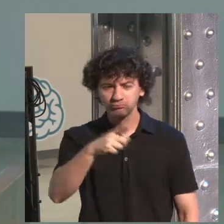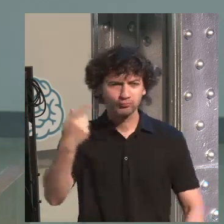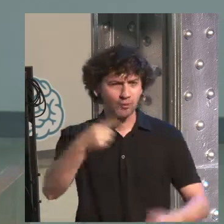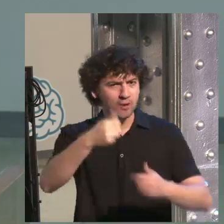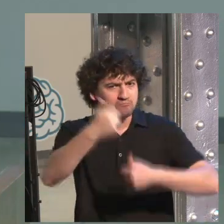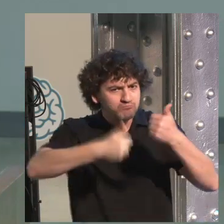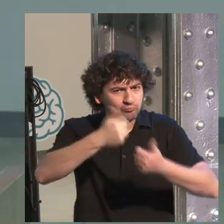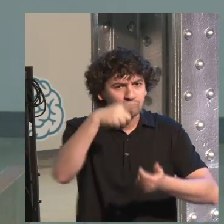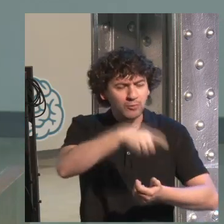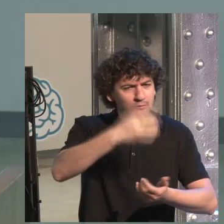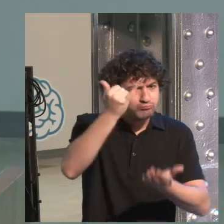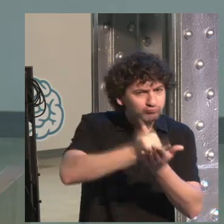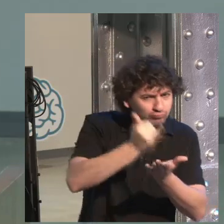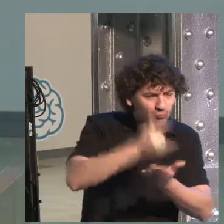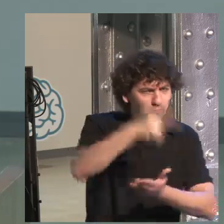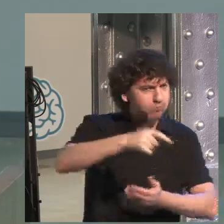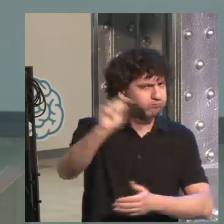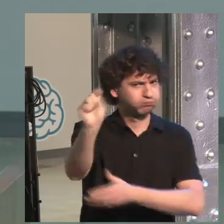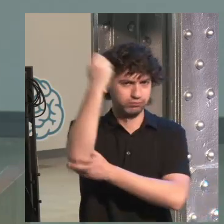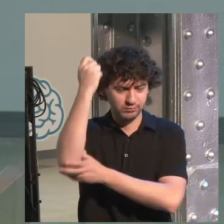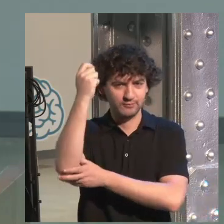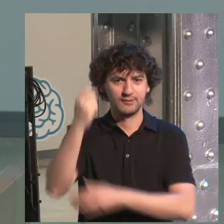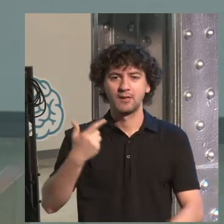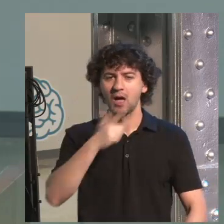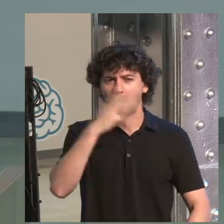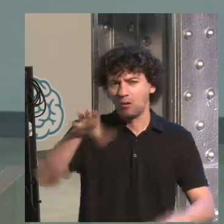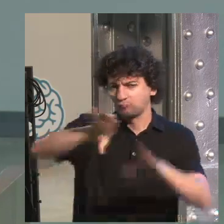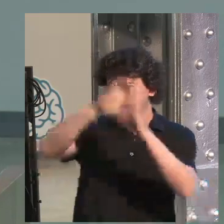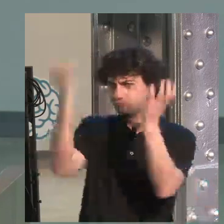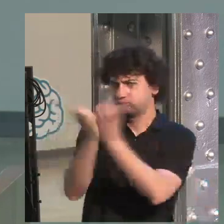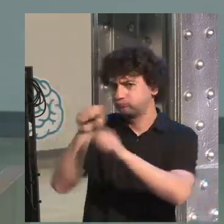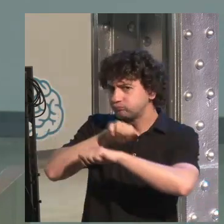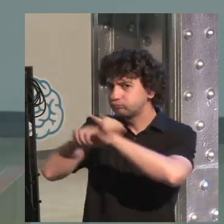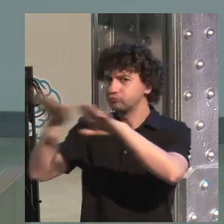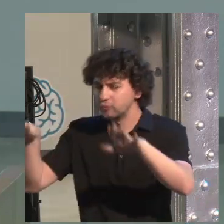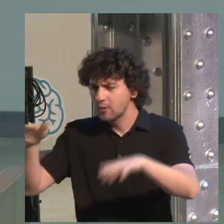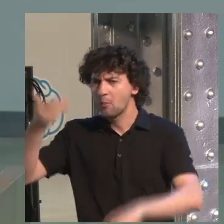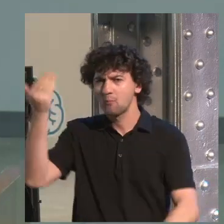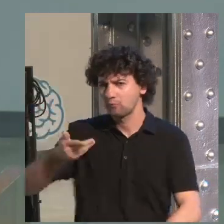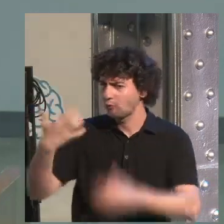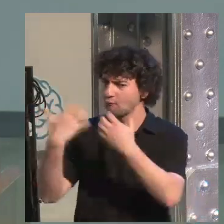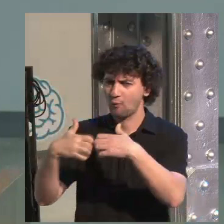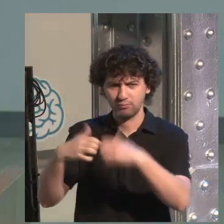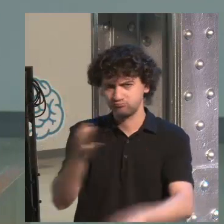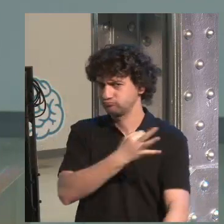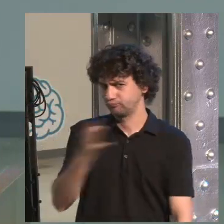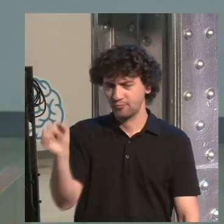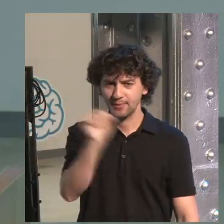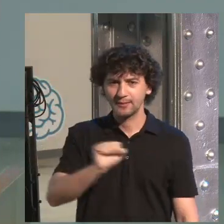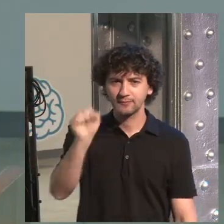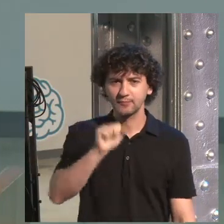muy bien, que ahora ya es un experimento internacional y un proyecto que funciona a las mil maravillas, que